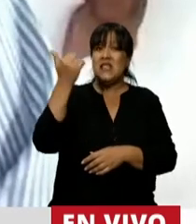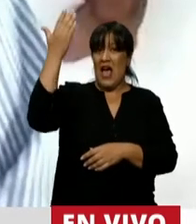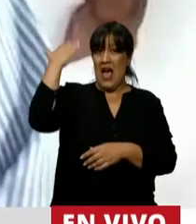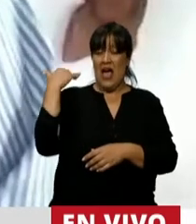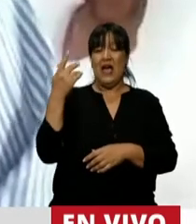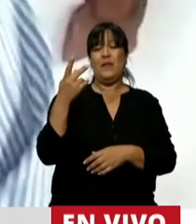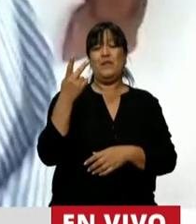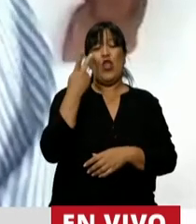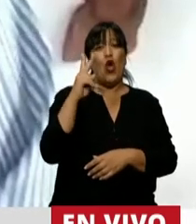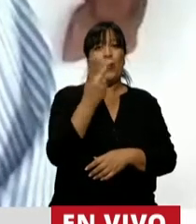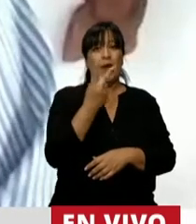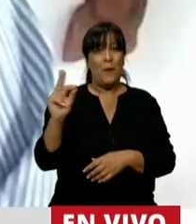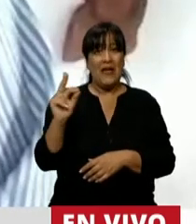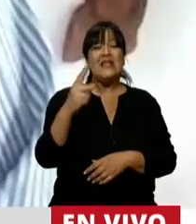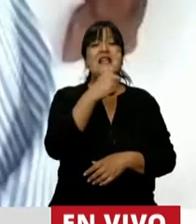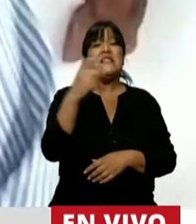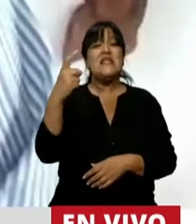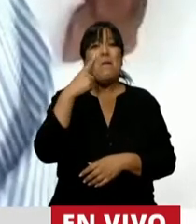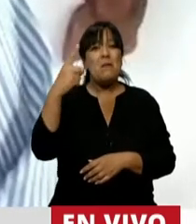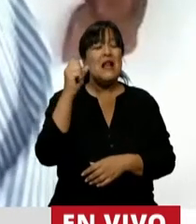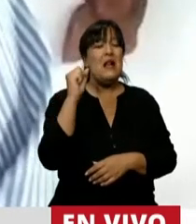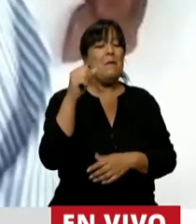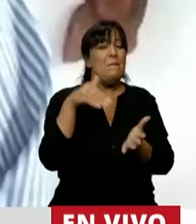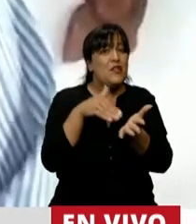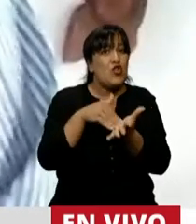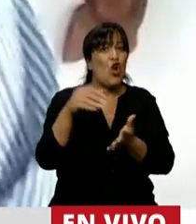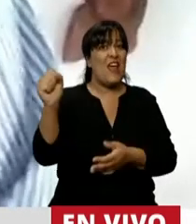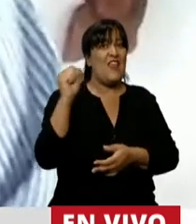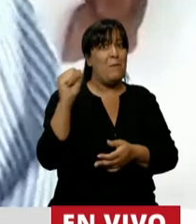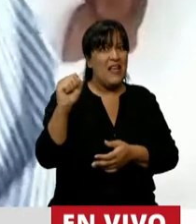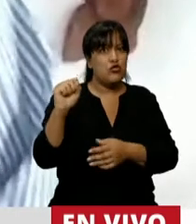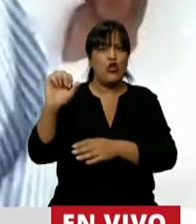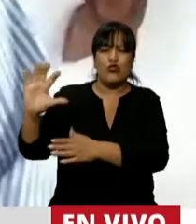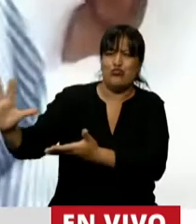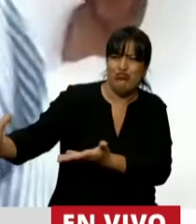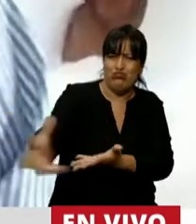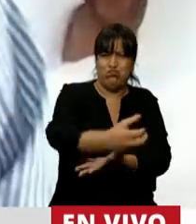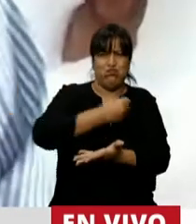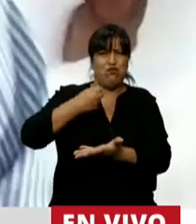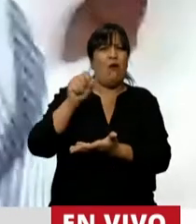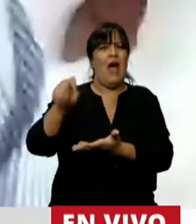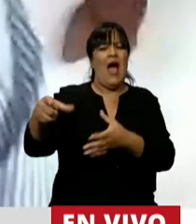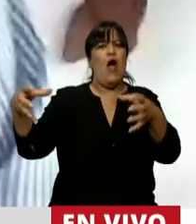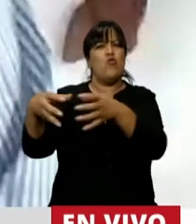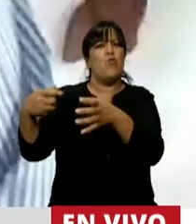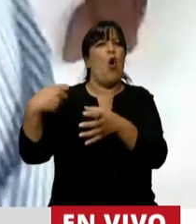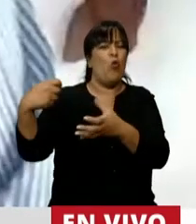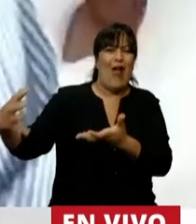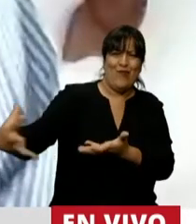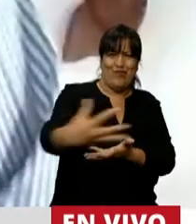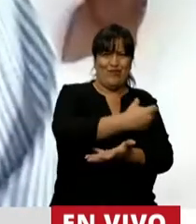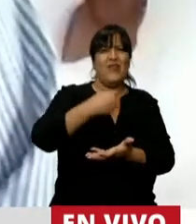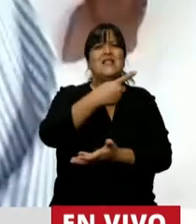20 100.000 millones de pesos que se le sustrajeron a nuestros jubilados. Pero